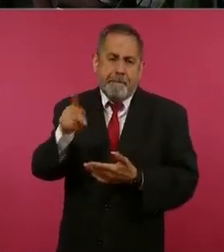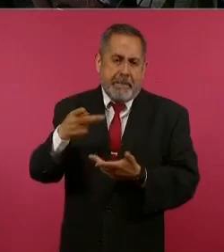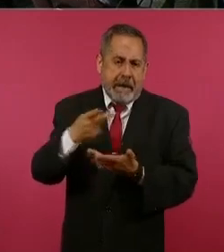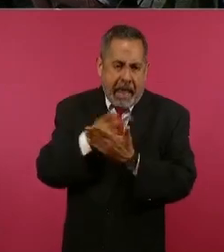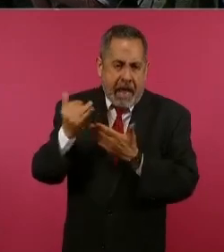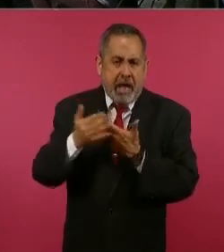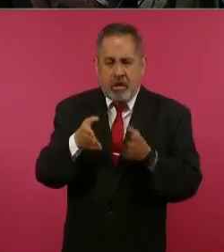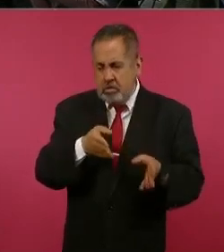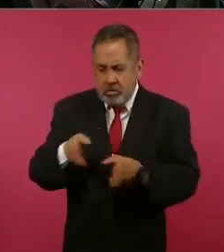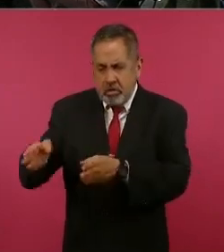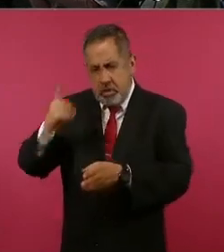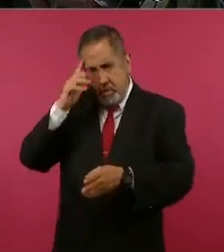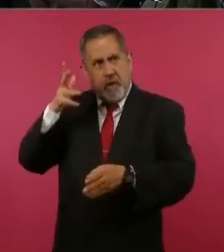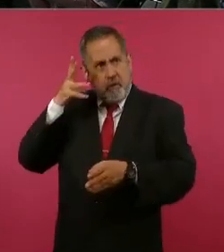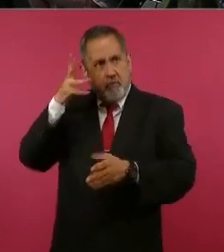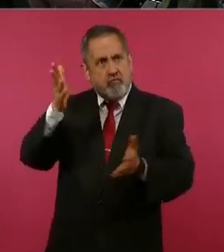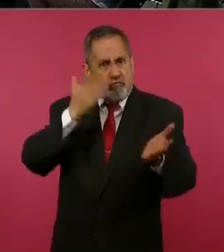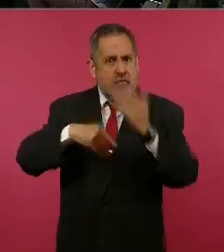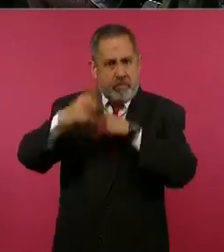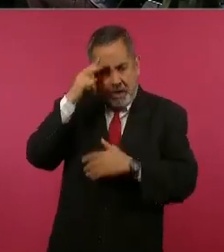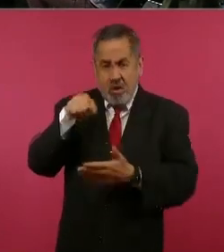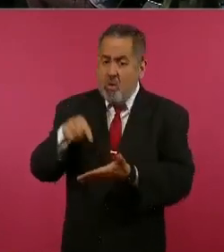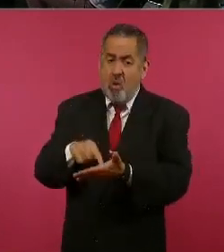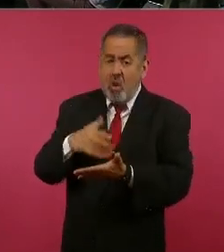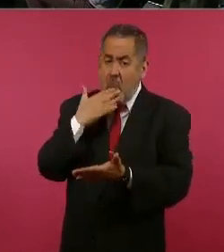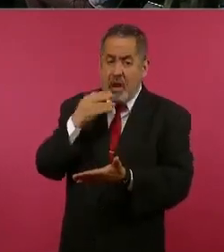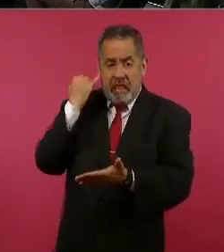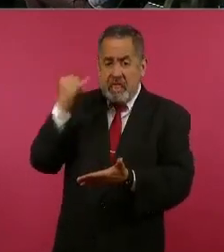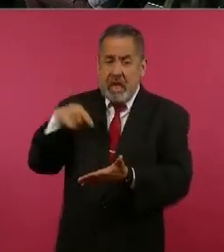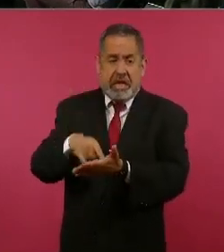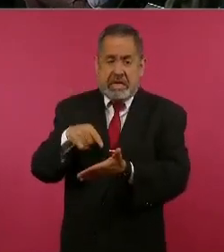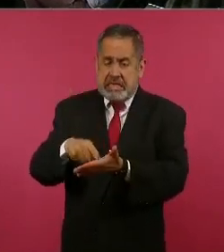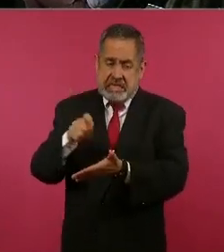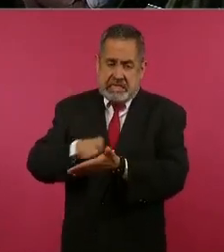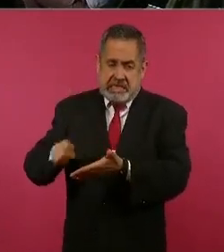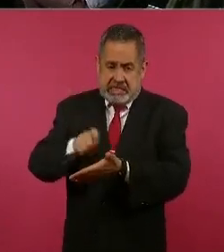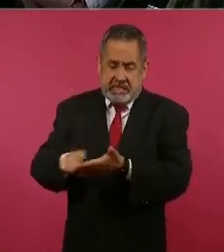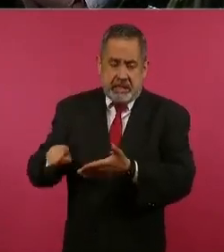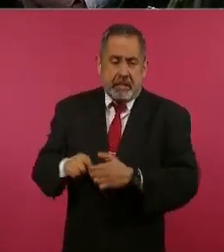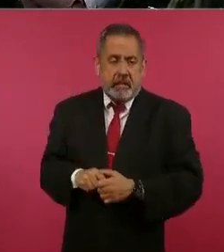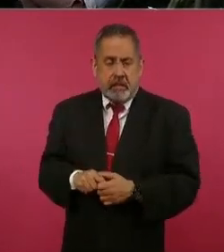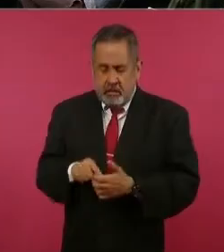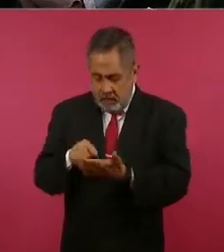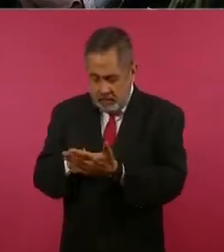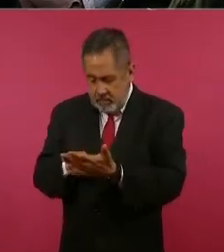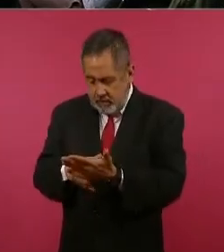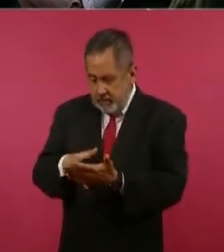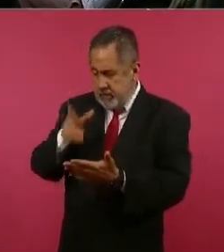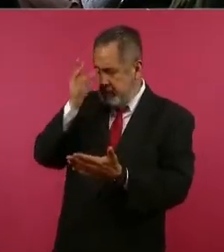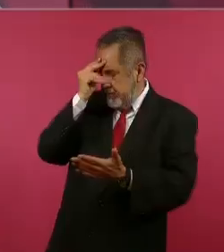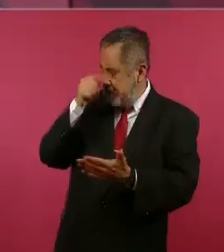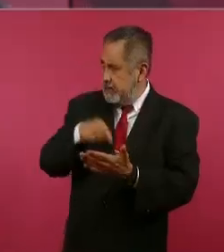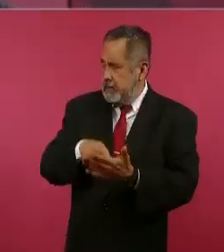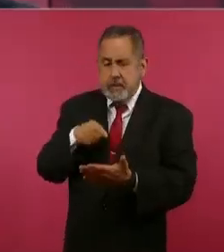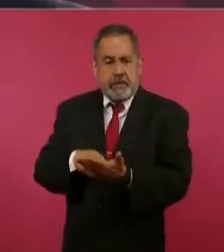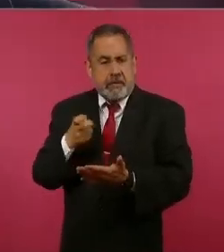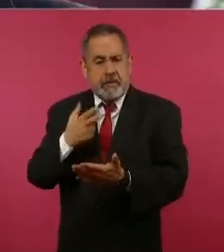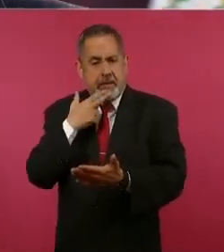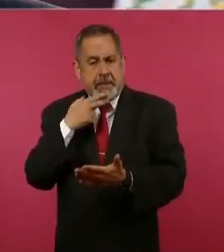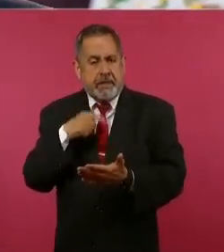de desarrollo para México. Y es muy aleccionador porque dice,